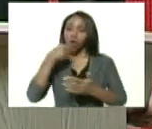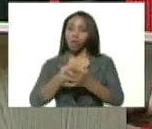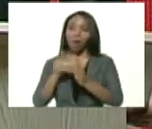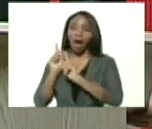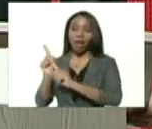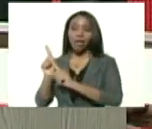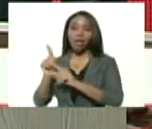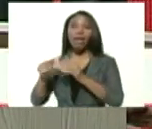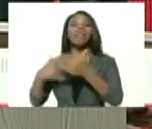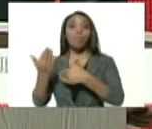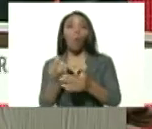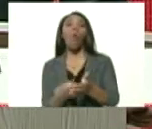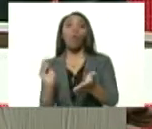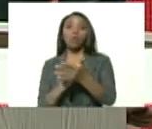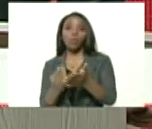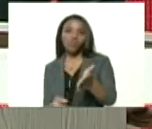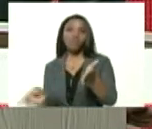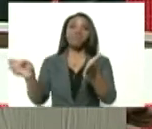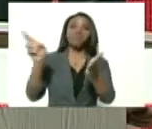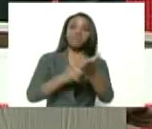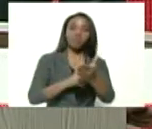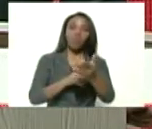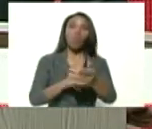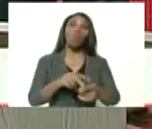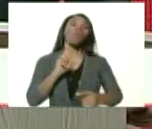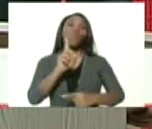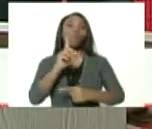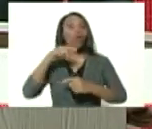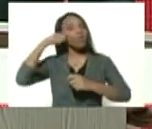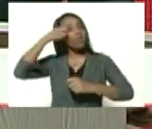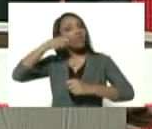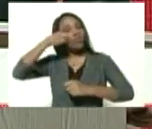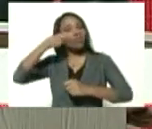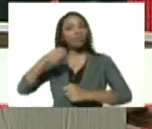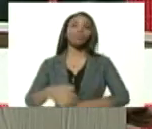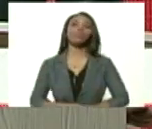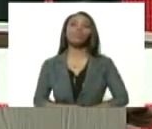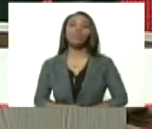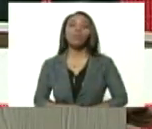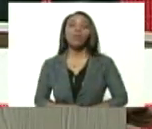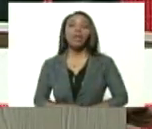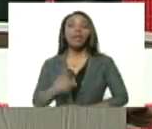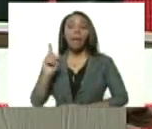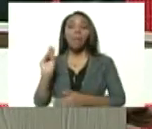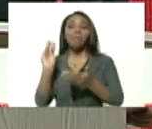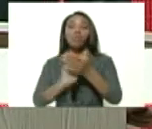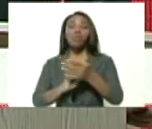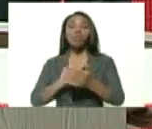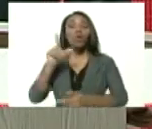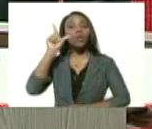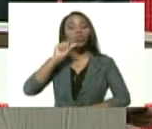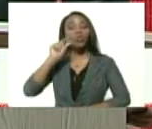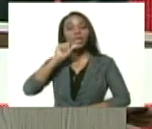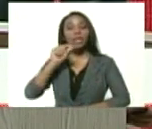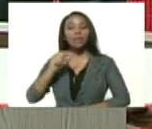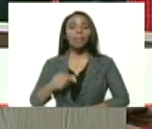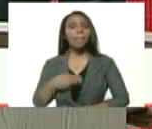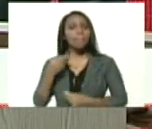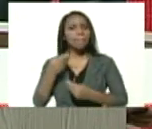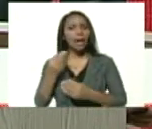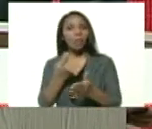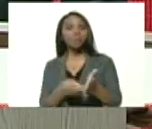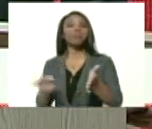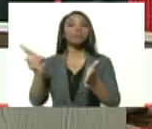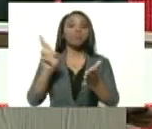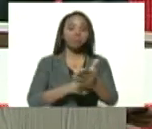lo ratifica en unos videos que colgó en su cuenta de Twitter para